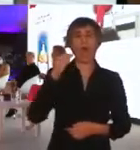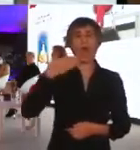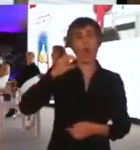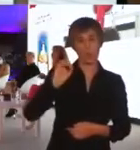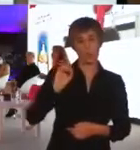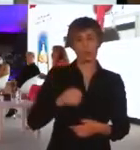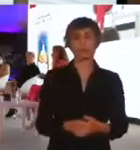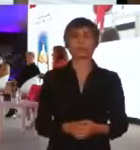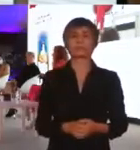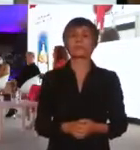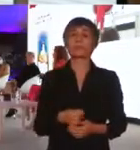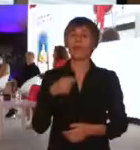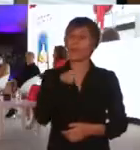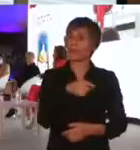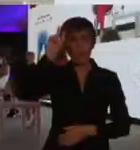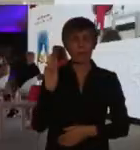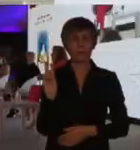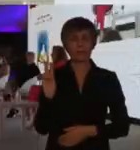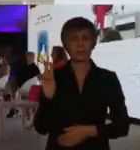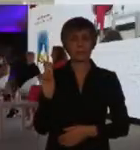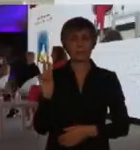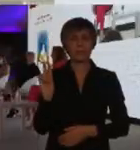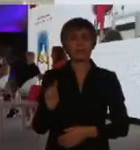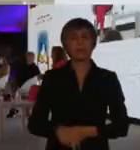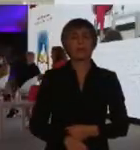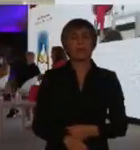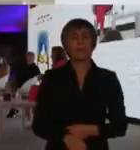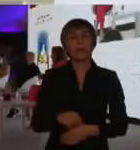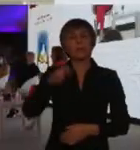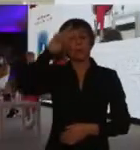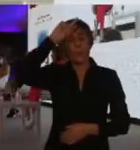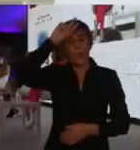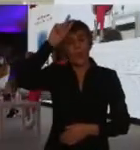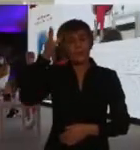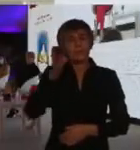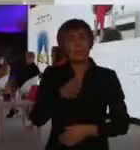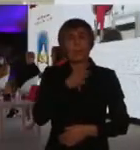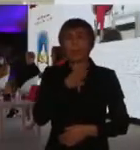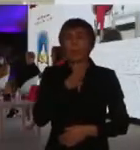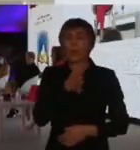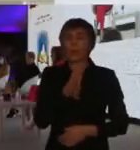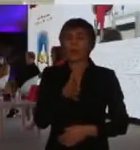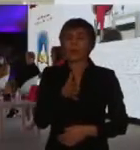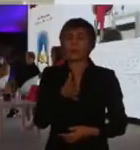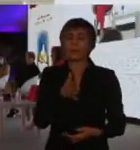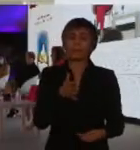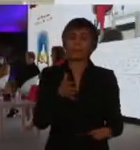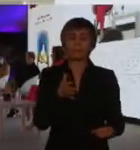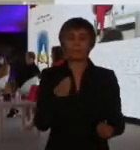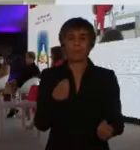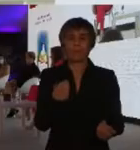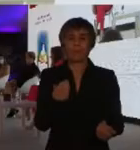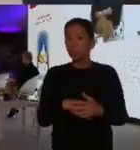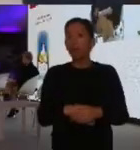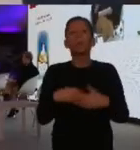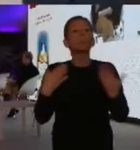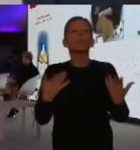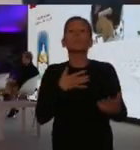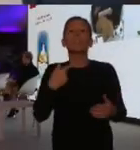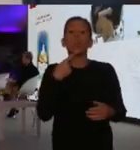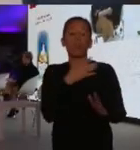certamente moi preocupadas porque, producto de a